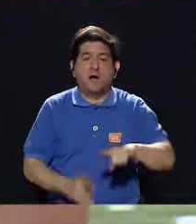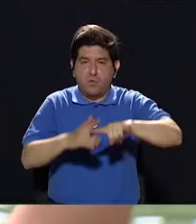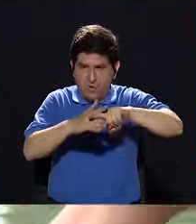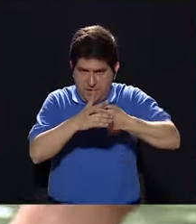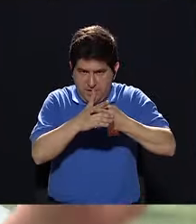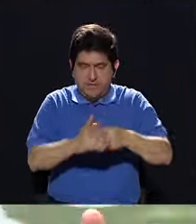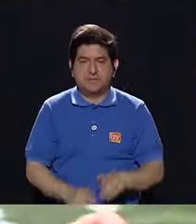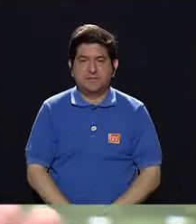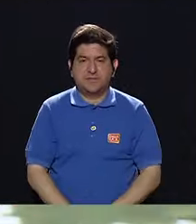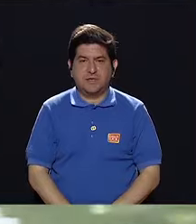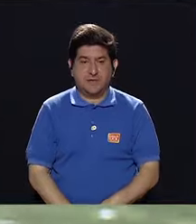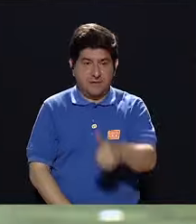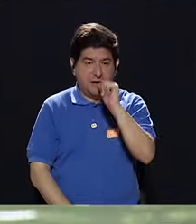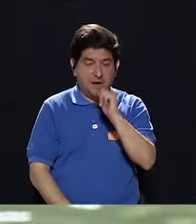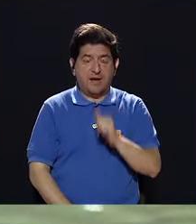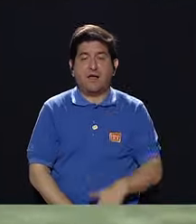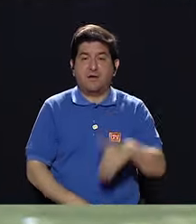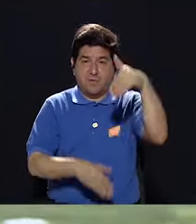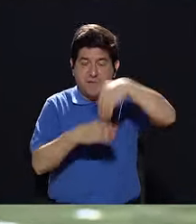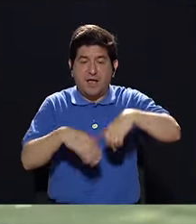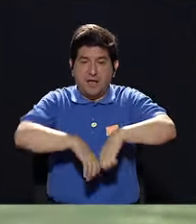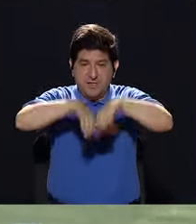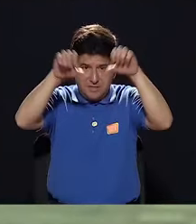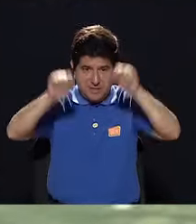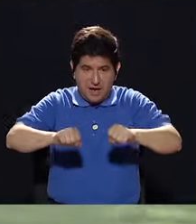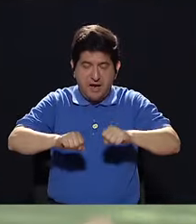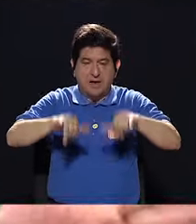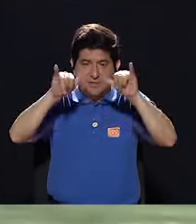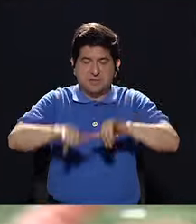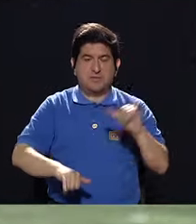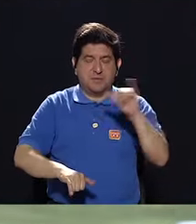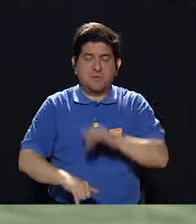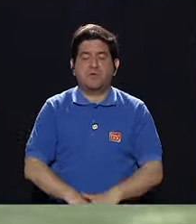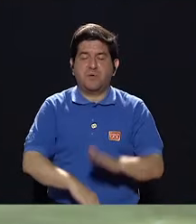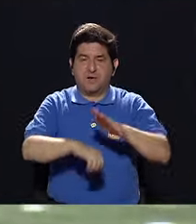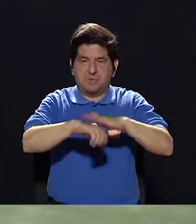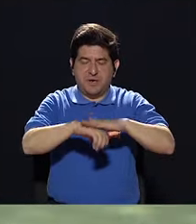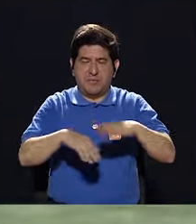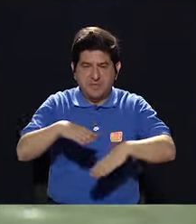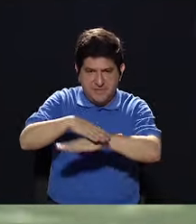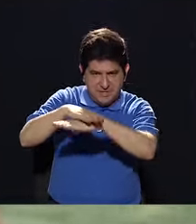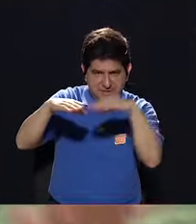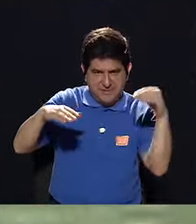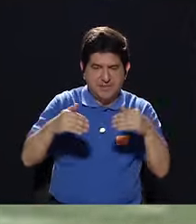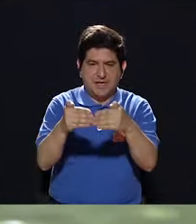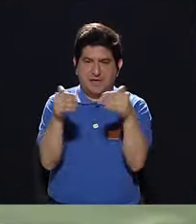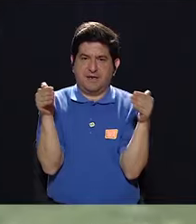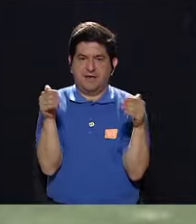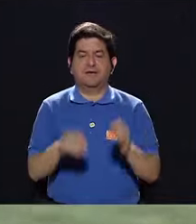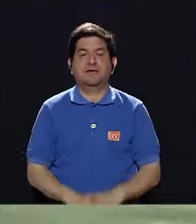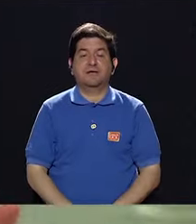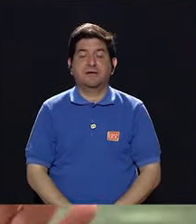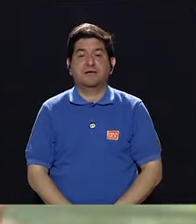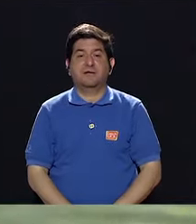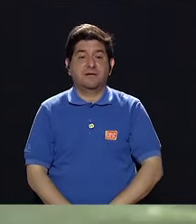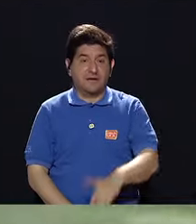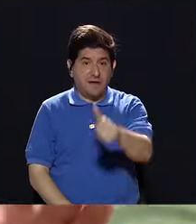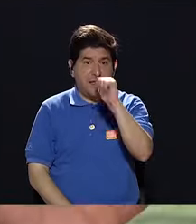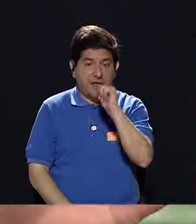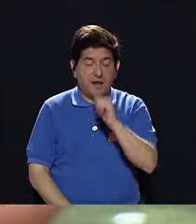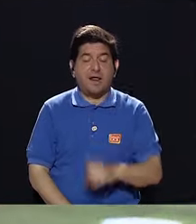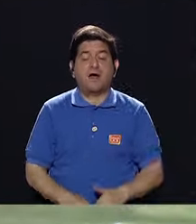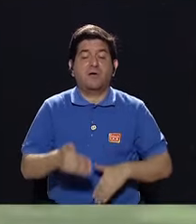manera que ese caudal que está entrando al sistema de almacenamiento sea el mismo que se deja salir del embalse, de manera que el